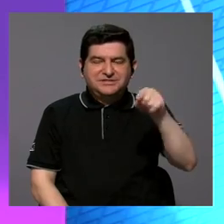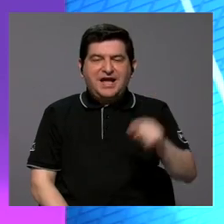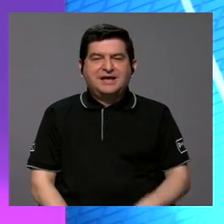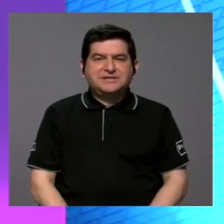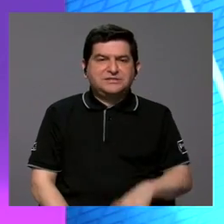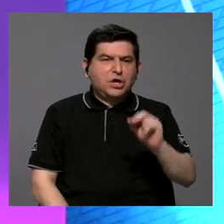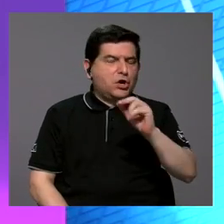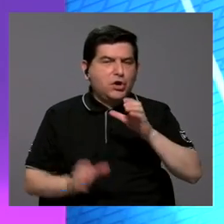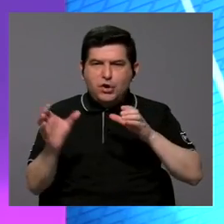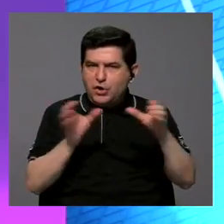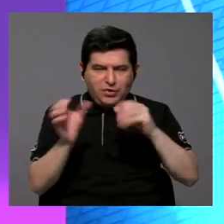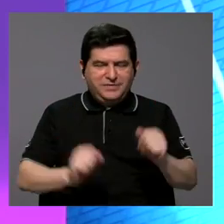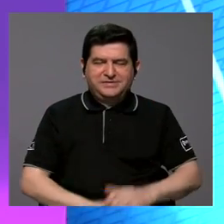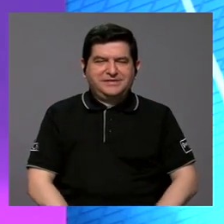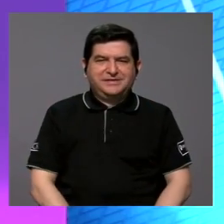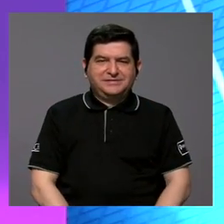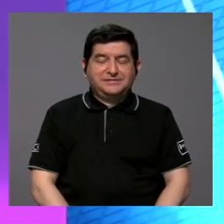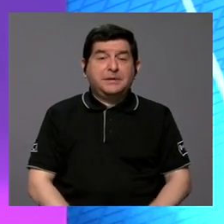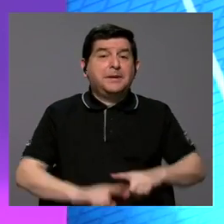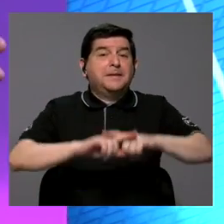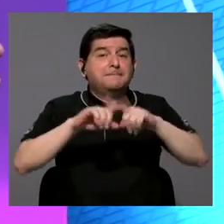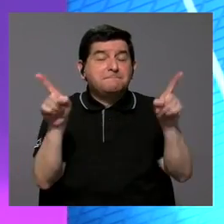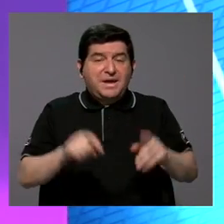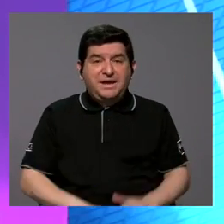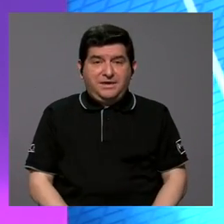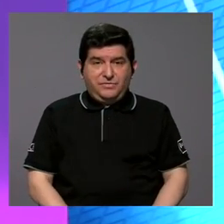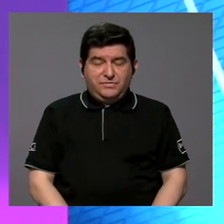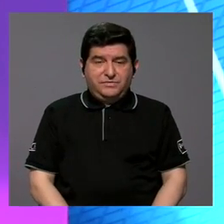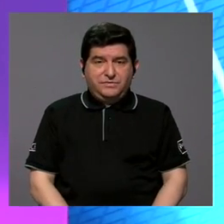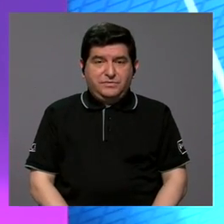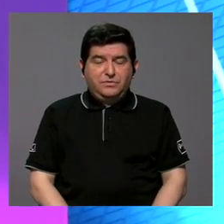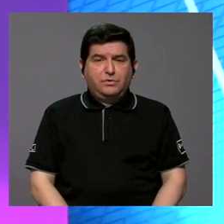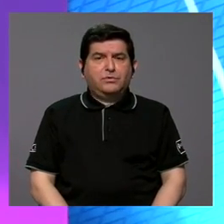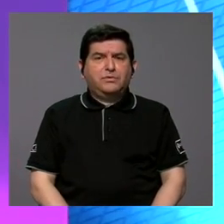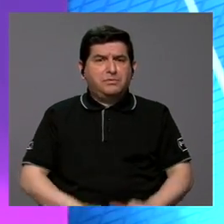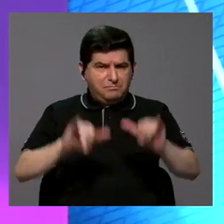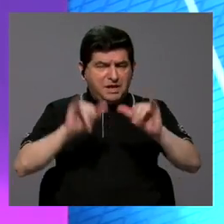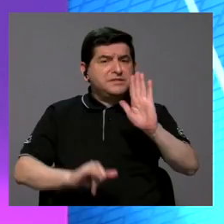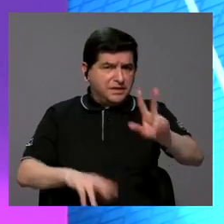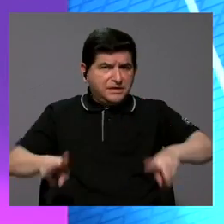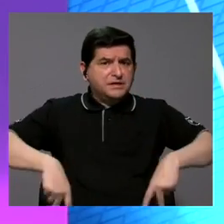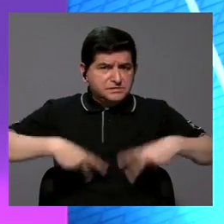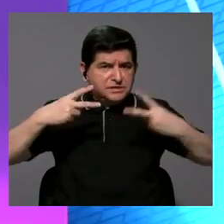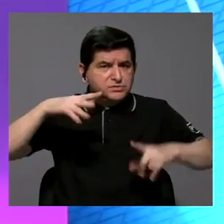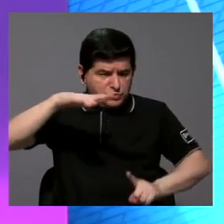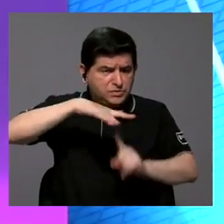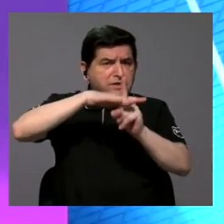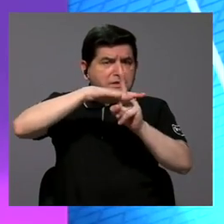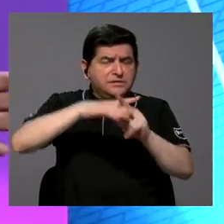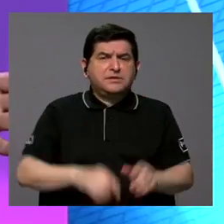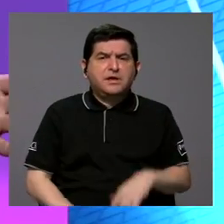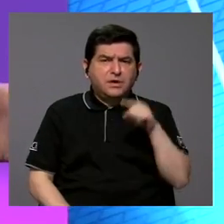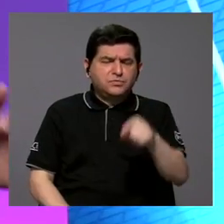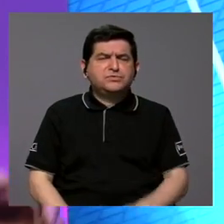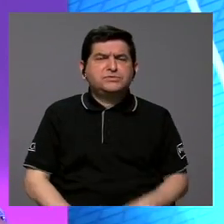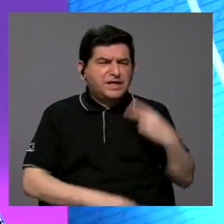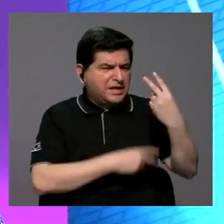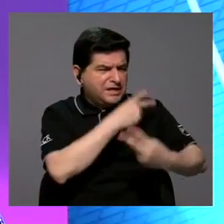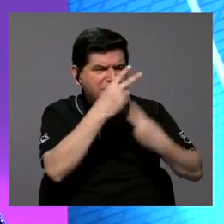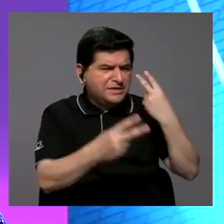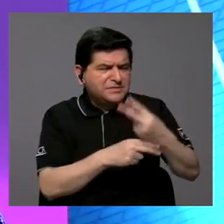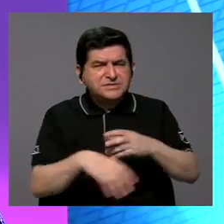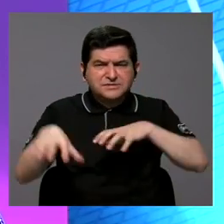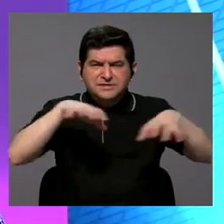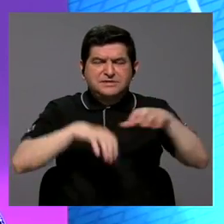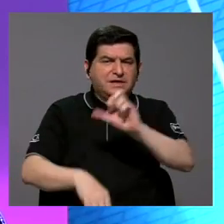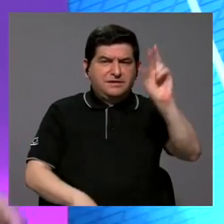algo comercial, sin embargo, ha estado muy presente en la vida tuya, y venís de hacer una gira de conciertos en Costa